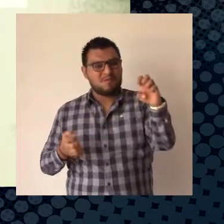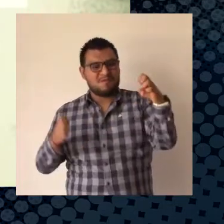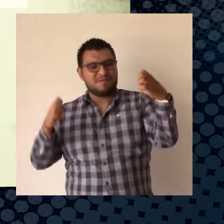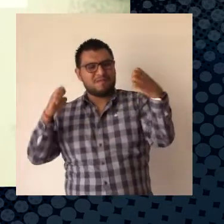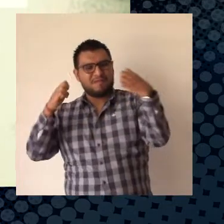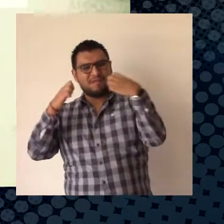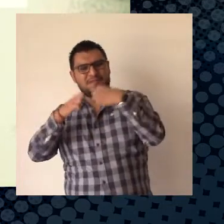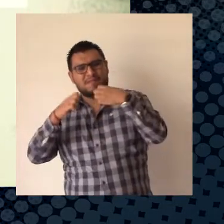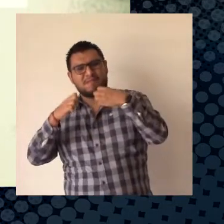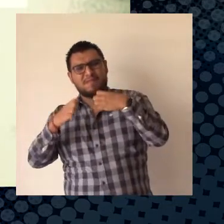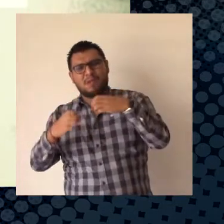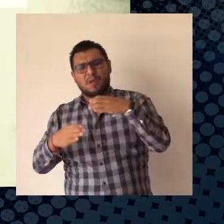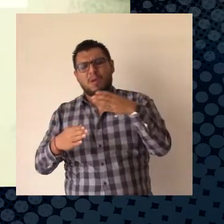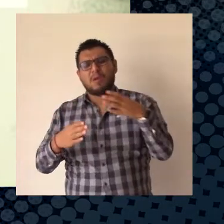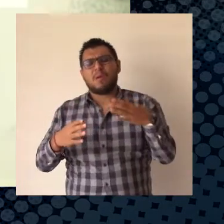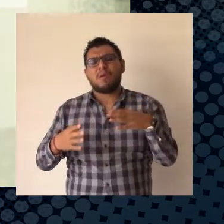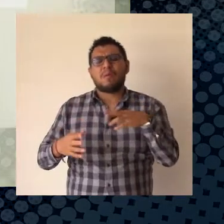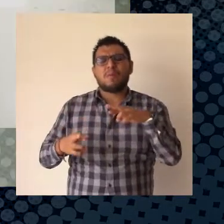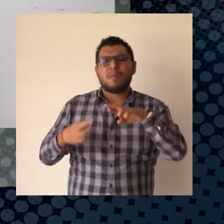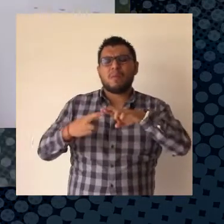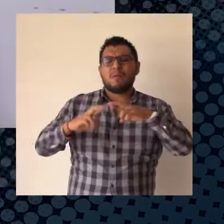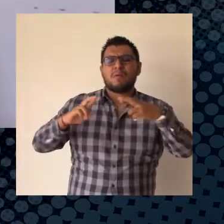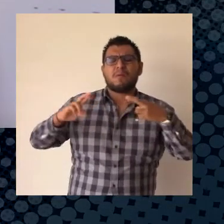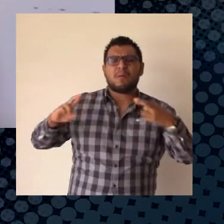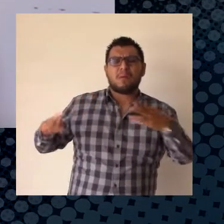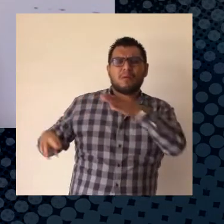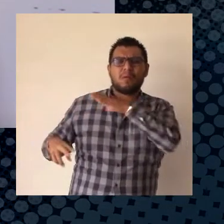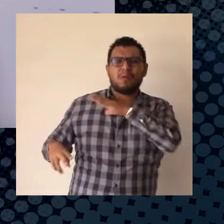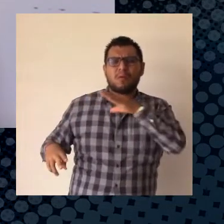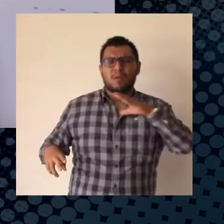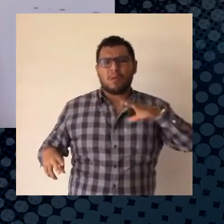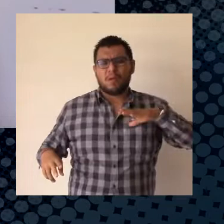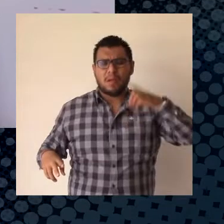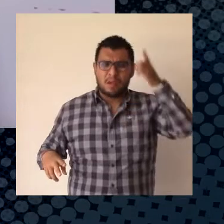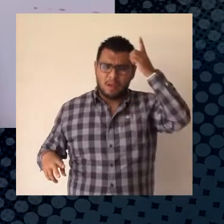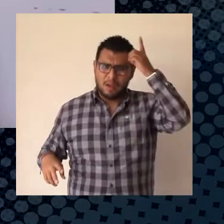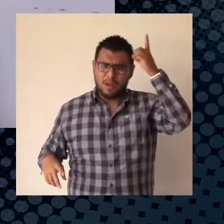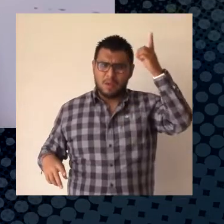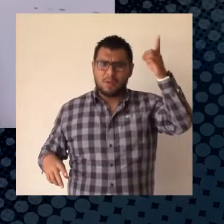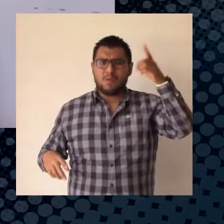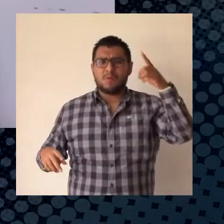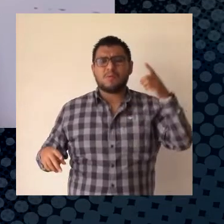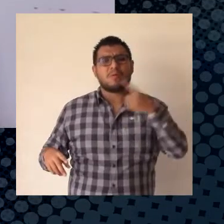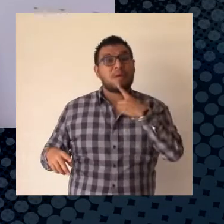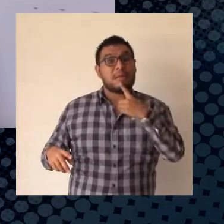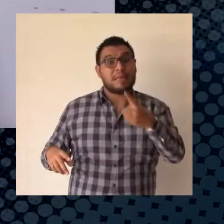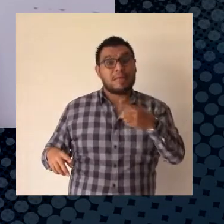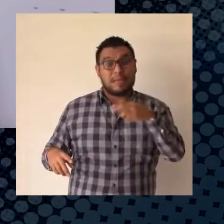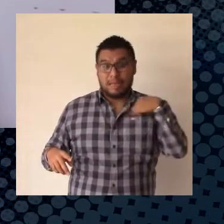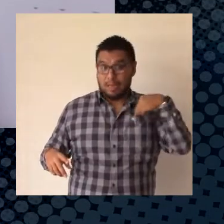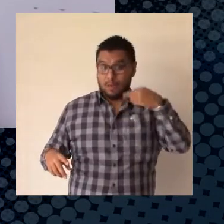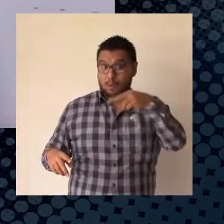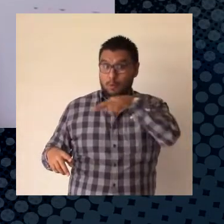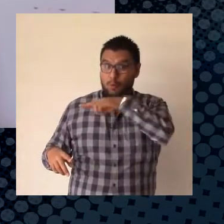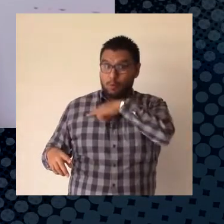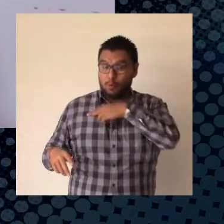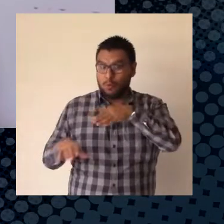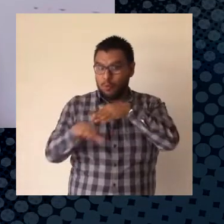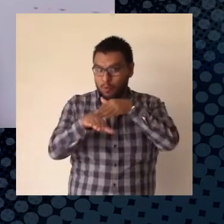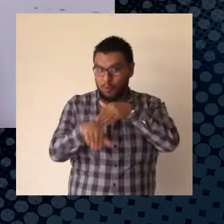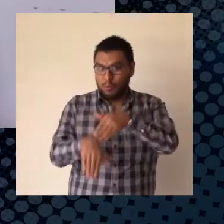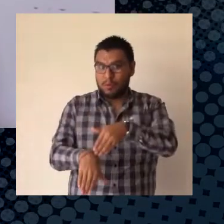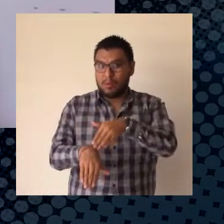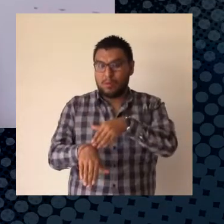la comunión y la relación cristiana que Dios ordena y espera de sus hijos. Digo